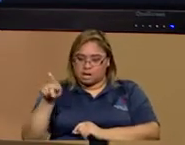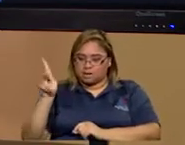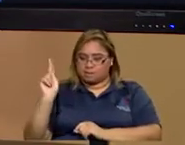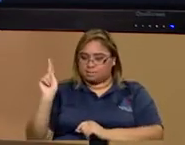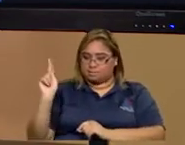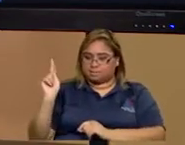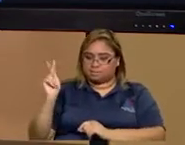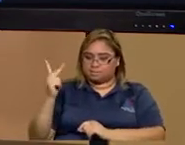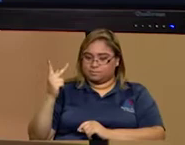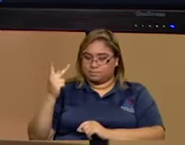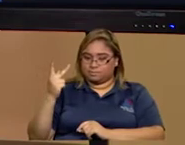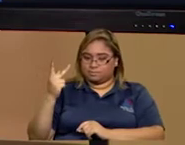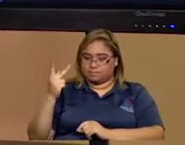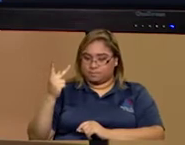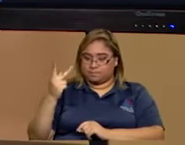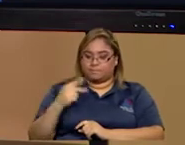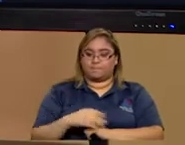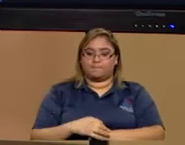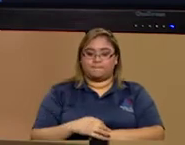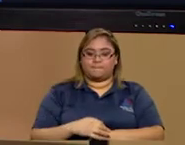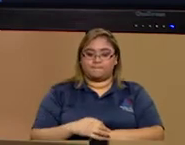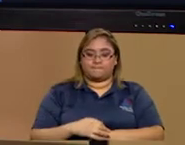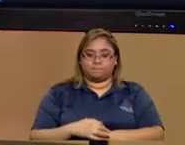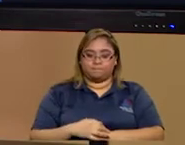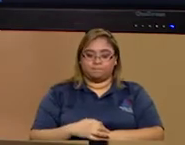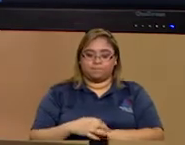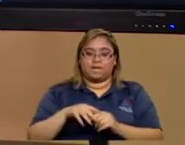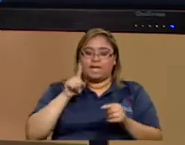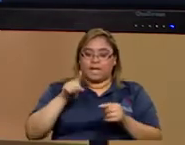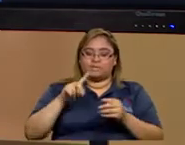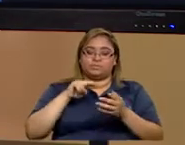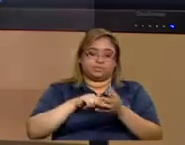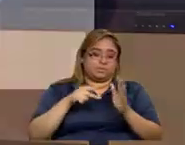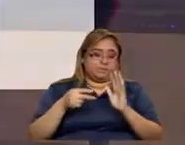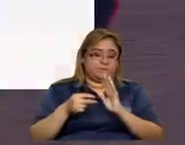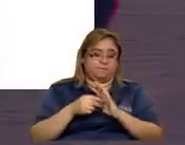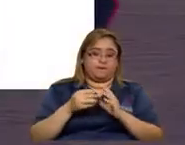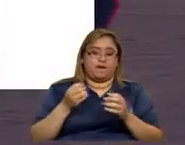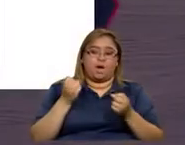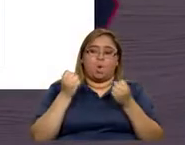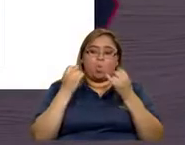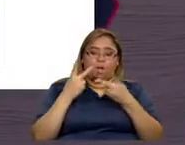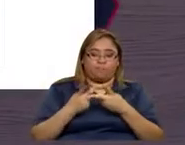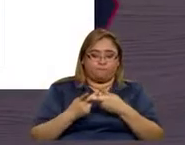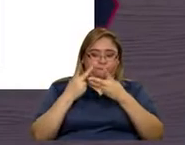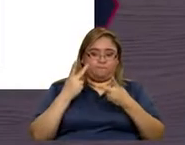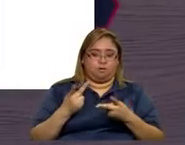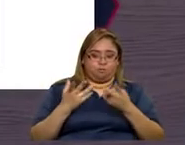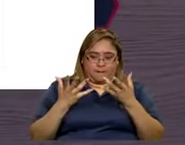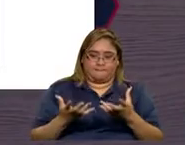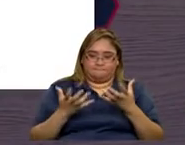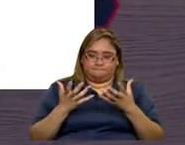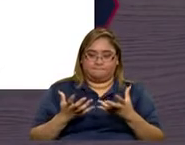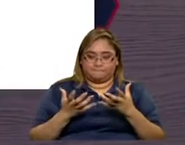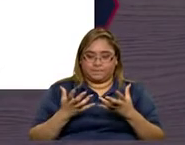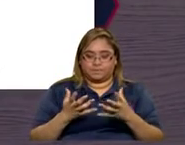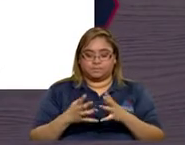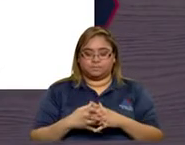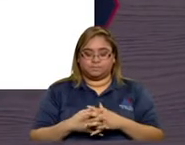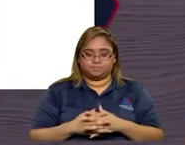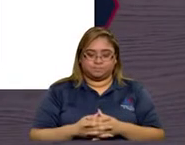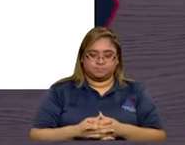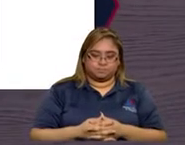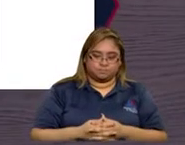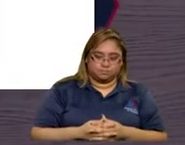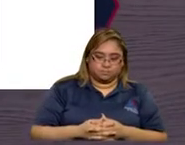valor de la resistencia. En ese sentido tendríamos 1.5 kiloohmios, que es igual a hablar de 1500